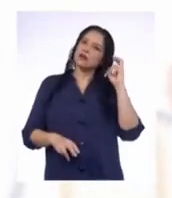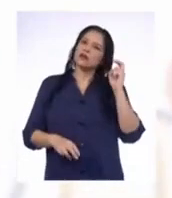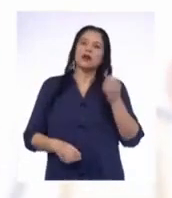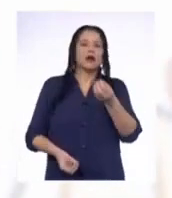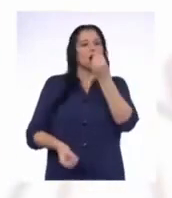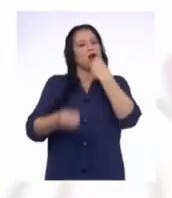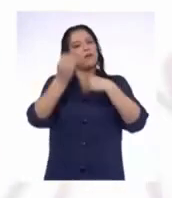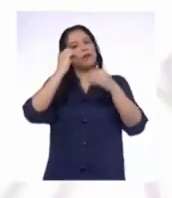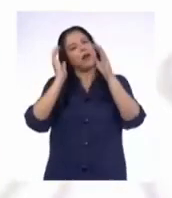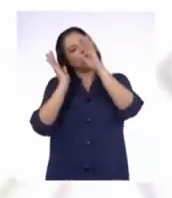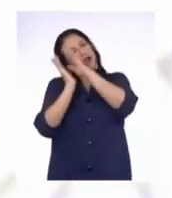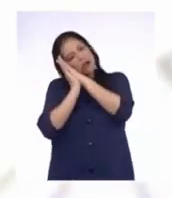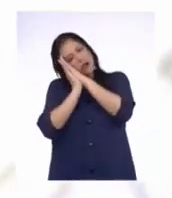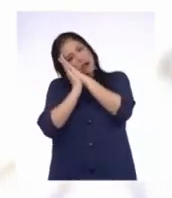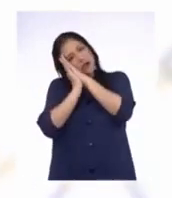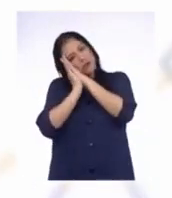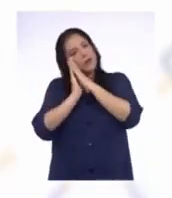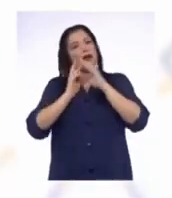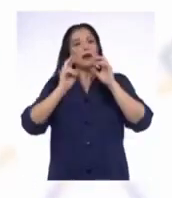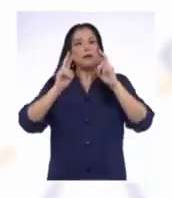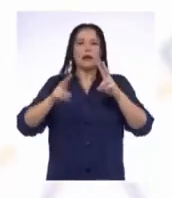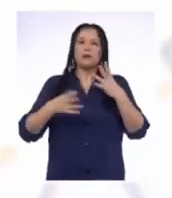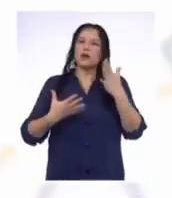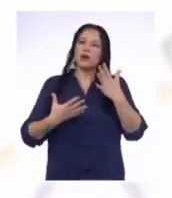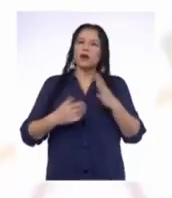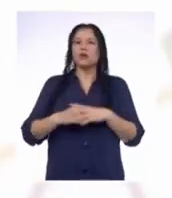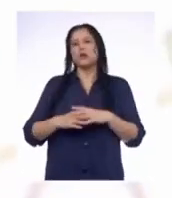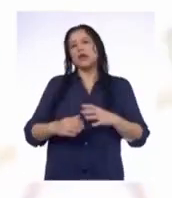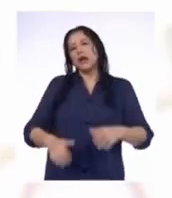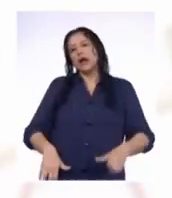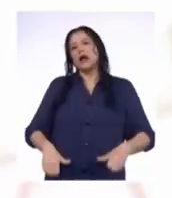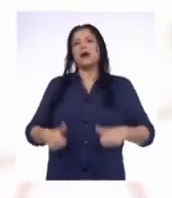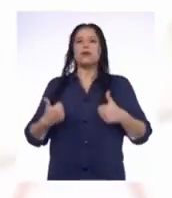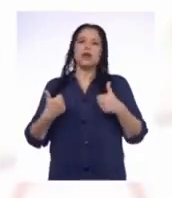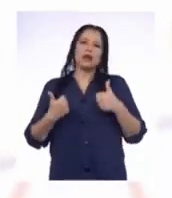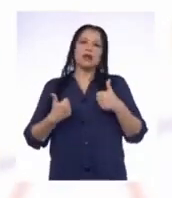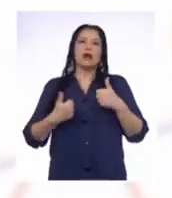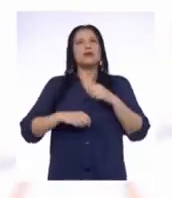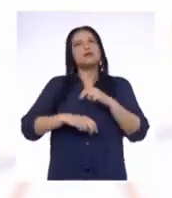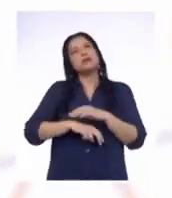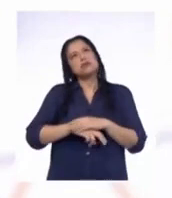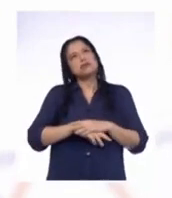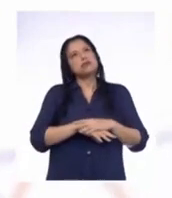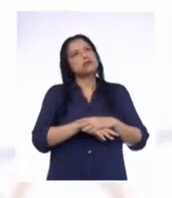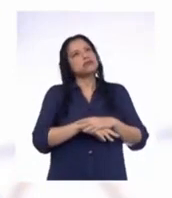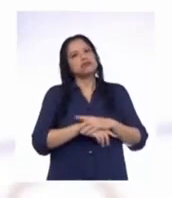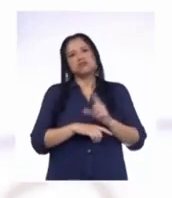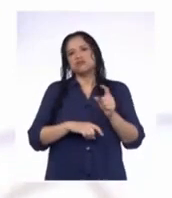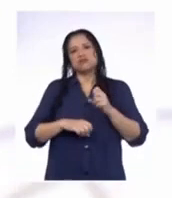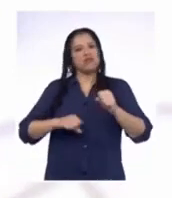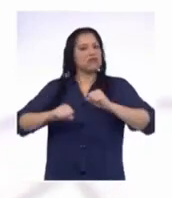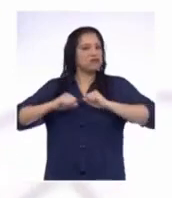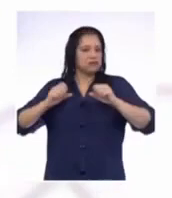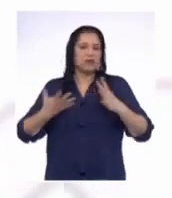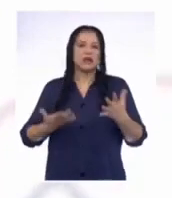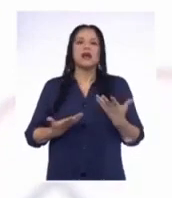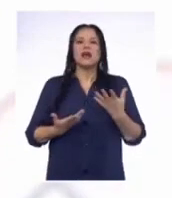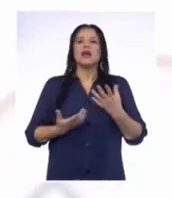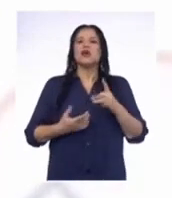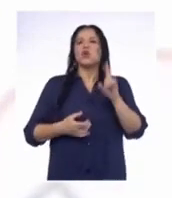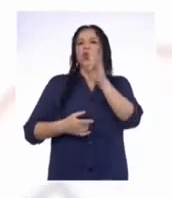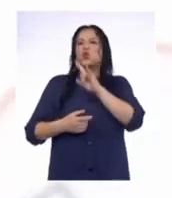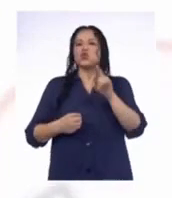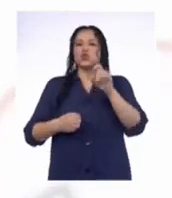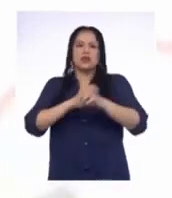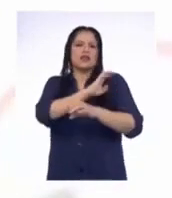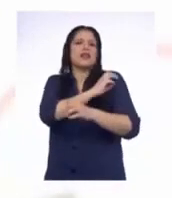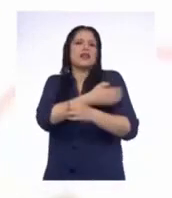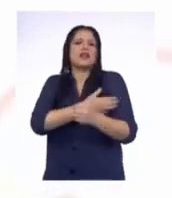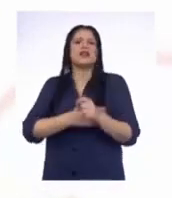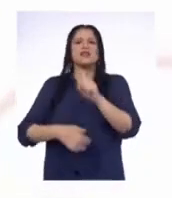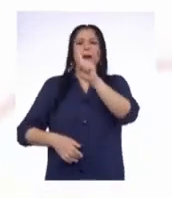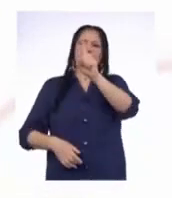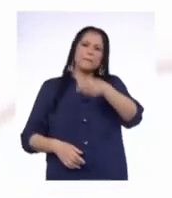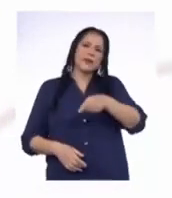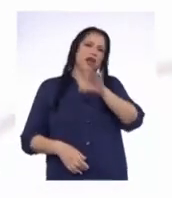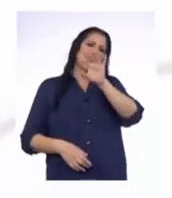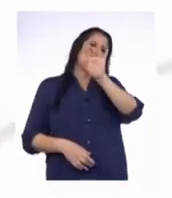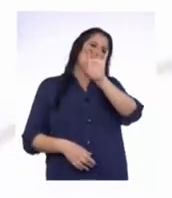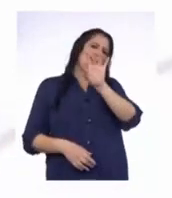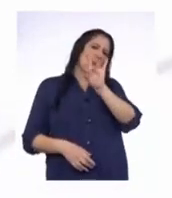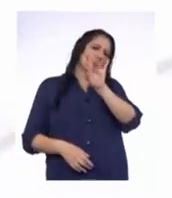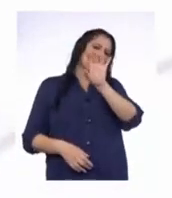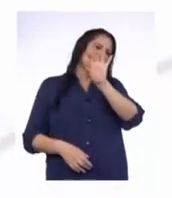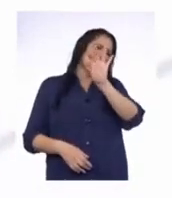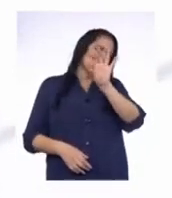y dormir, notaremos que tiene una vida relativamente sedentaria. Su gasto de energía es de apenas